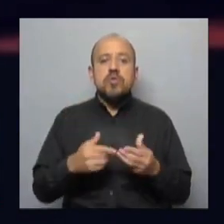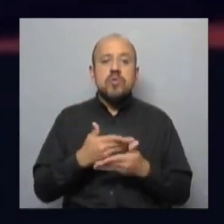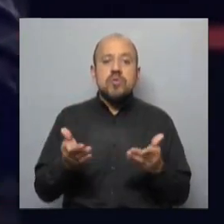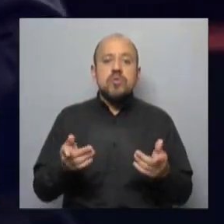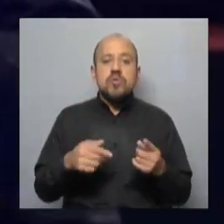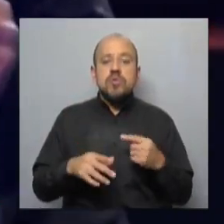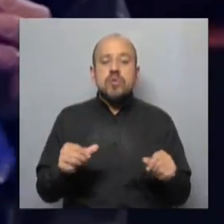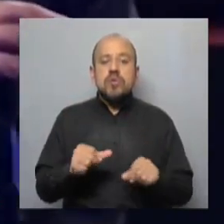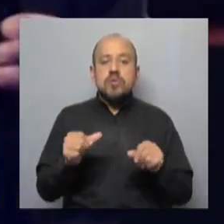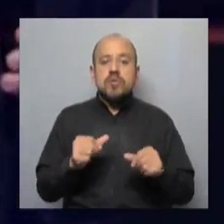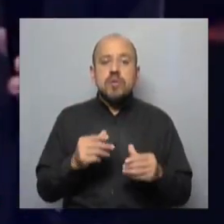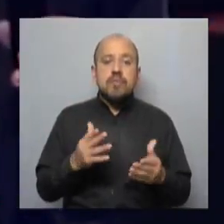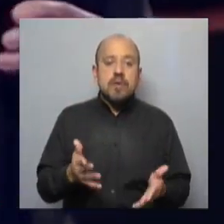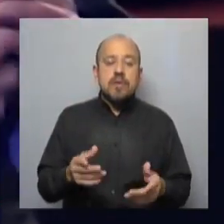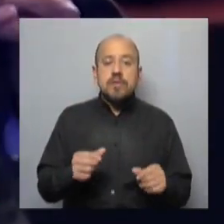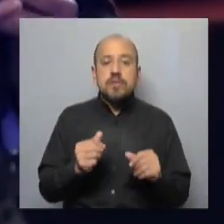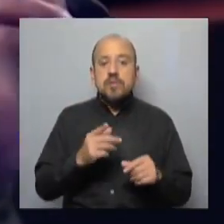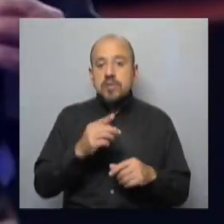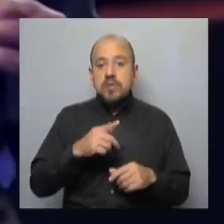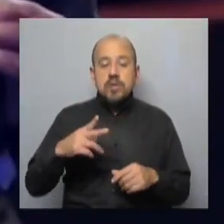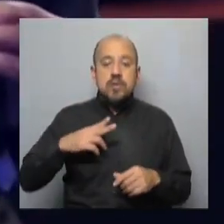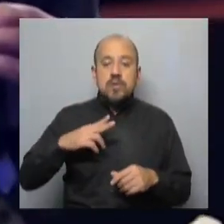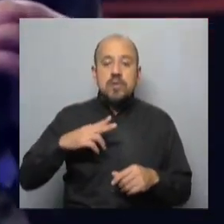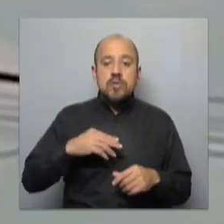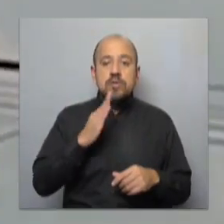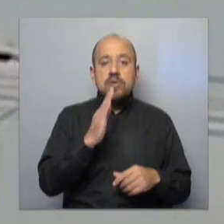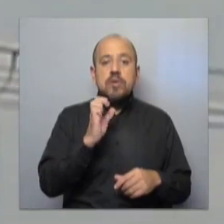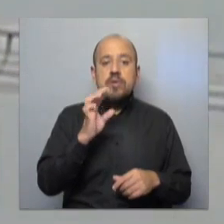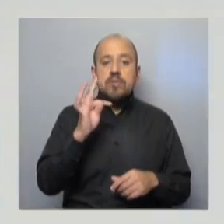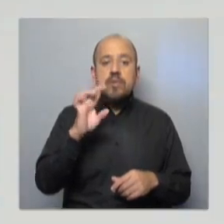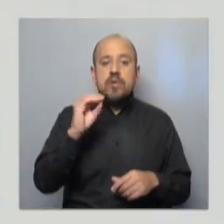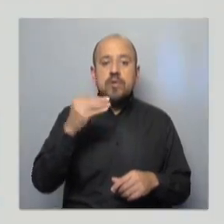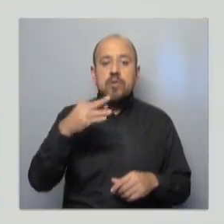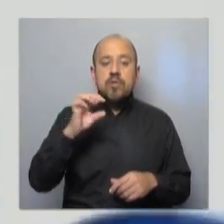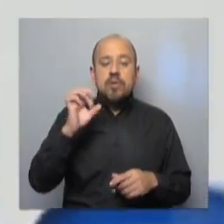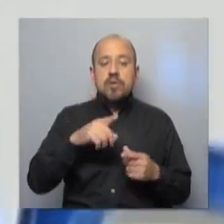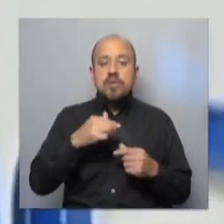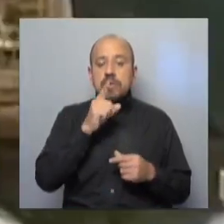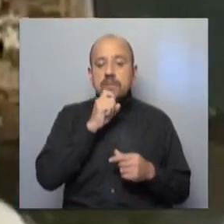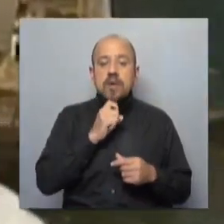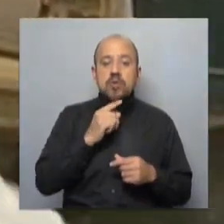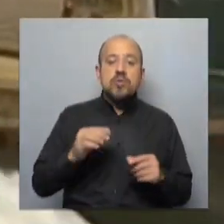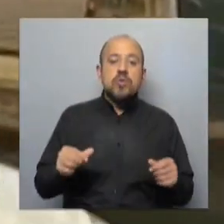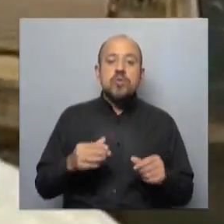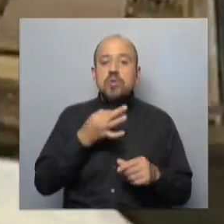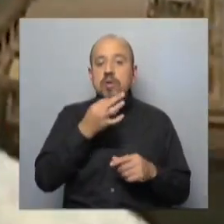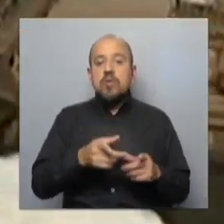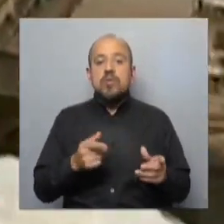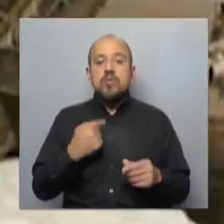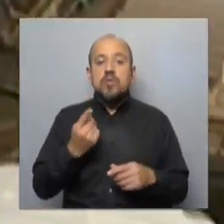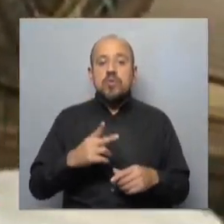los estudios necesarios para acelerar la privatización de petrobras luego de que en marzo guedes prometiera ejecutar otras privatizaciones